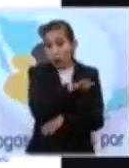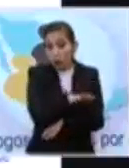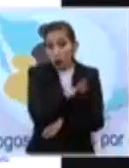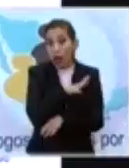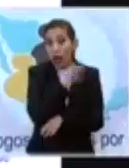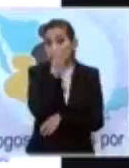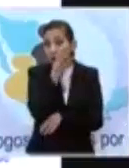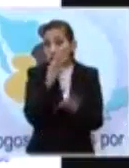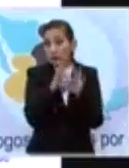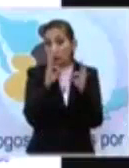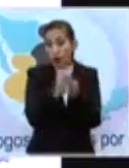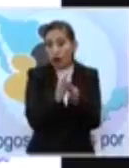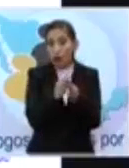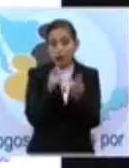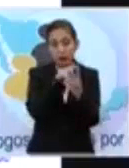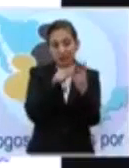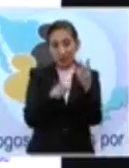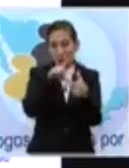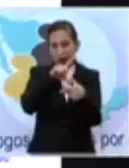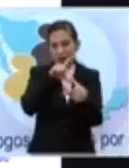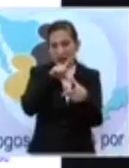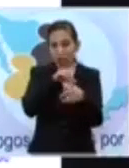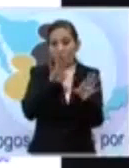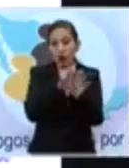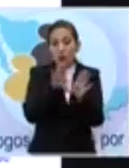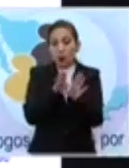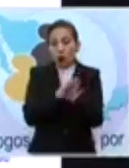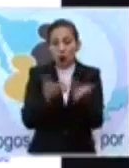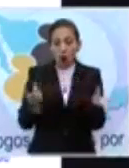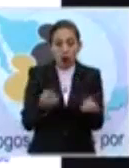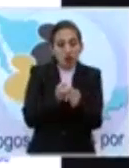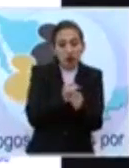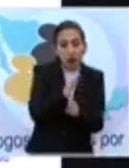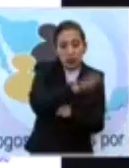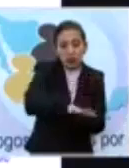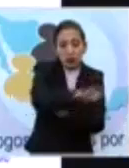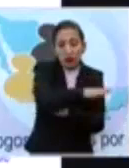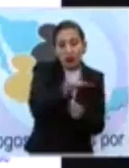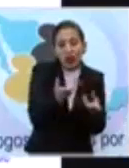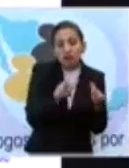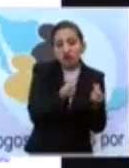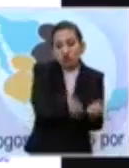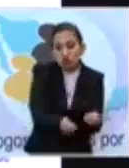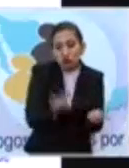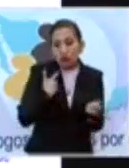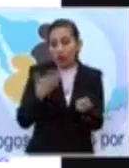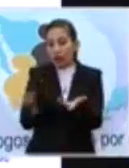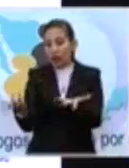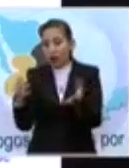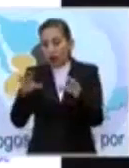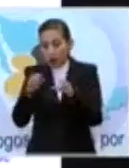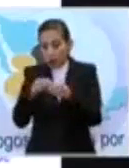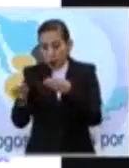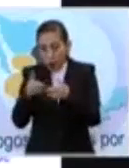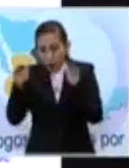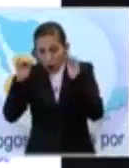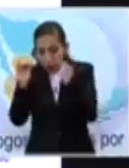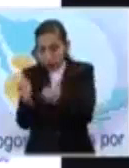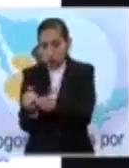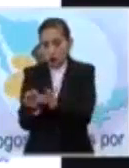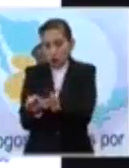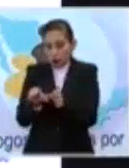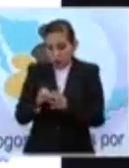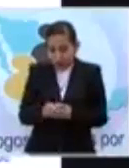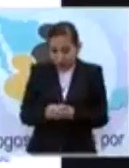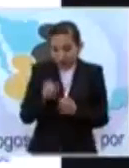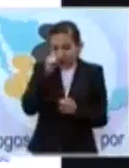existen 3 modelos en América Latina de cómo se genera información del sector social. El modelo centralizado, en donde generalmente es la